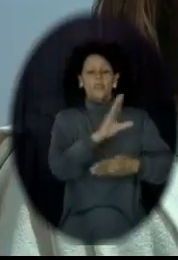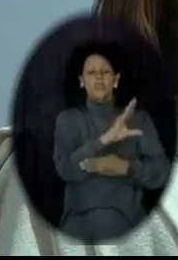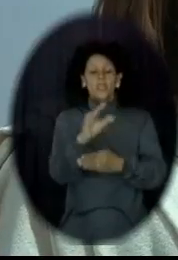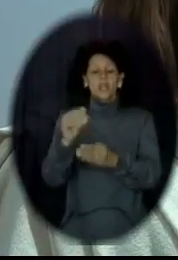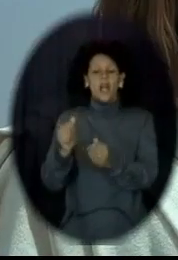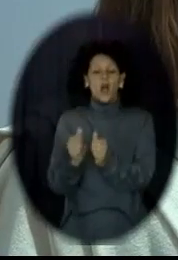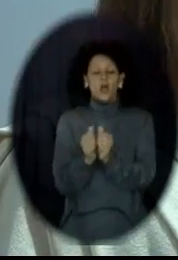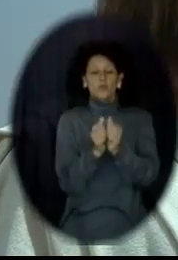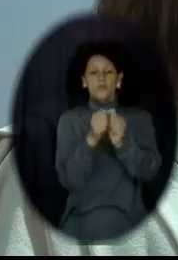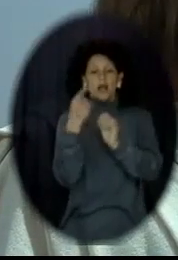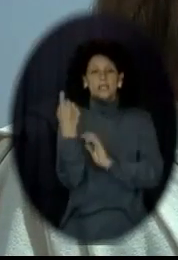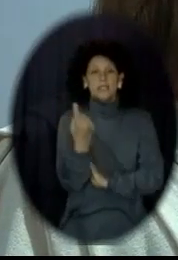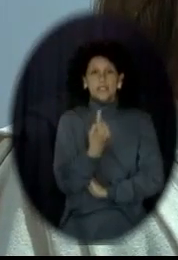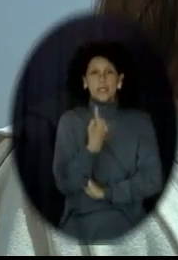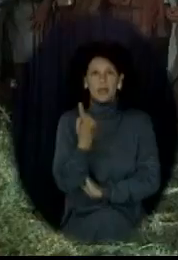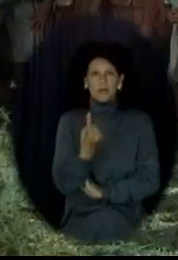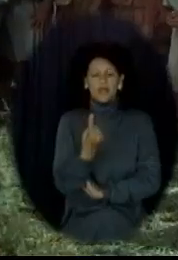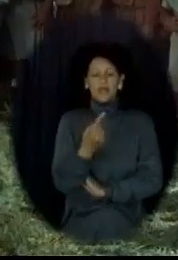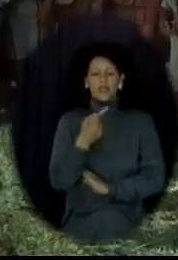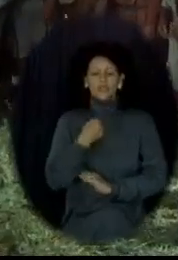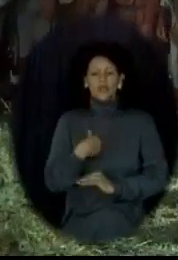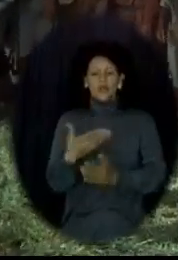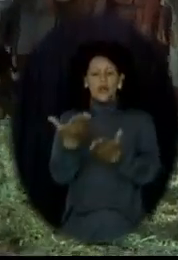Dios los bendiga y los guarde.